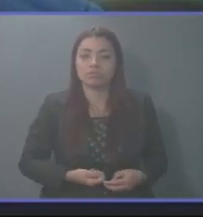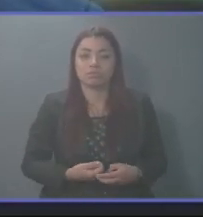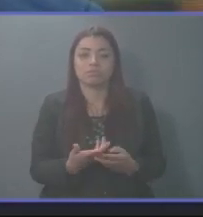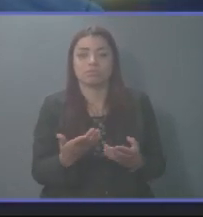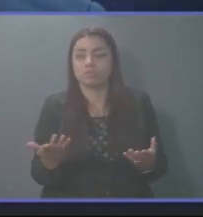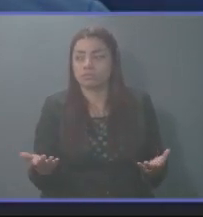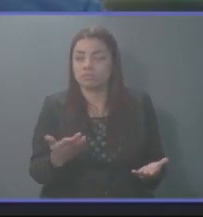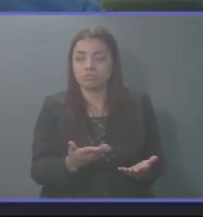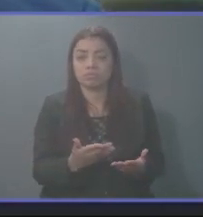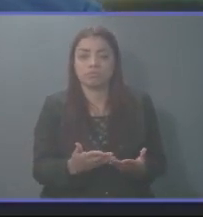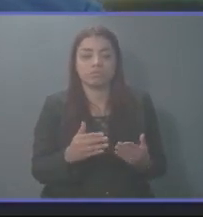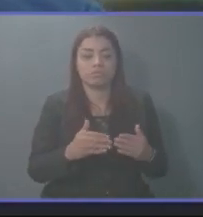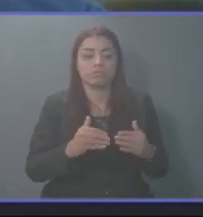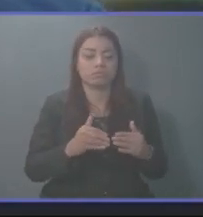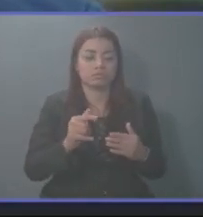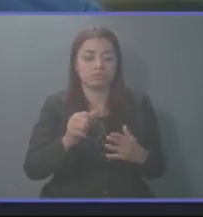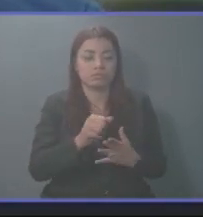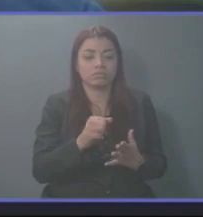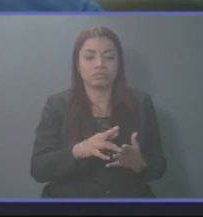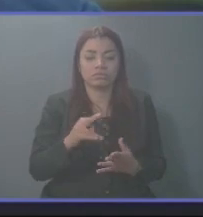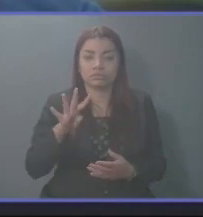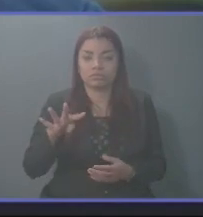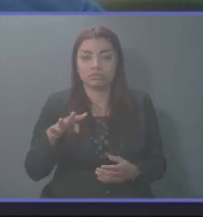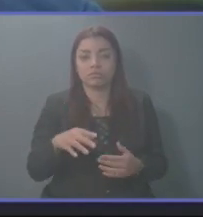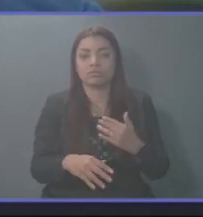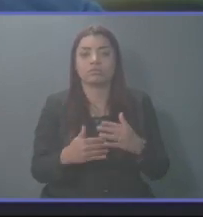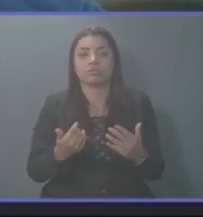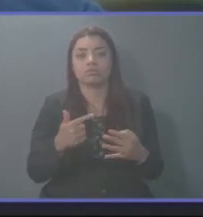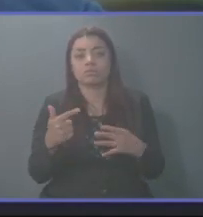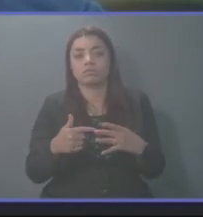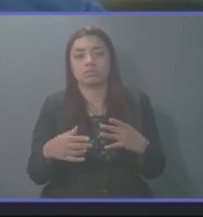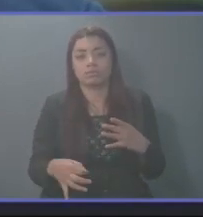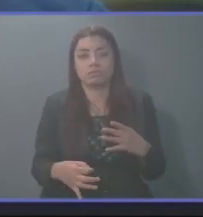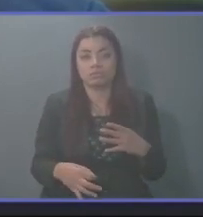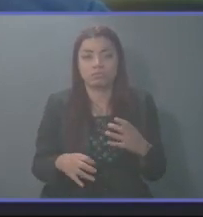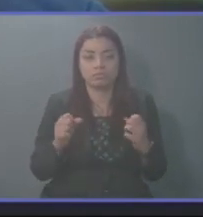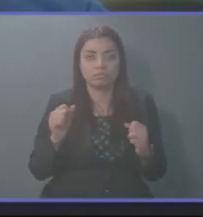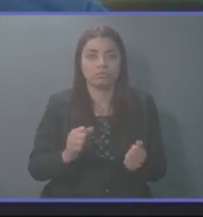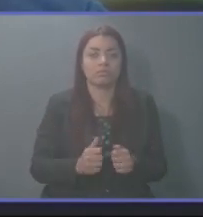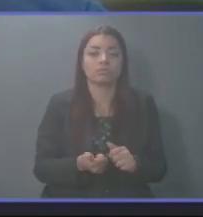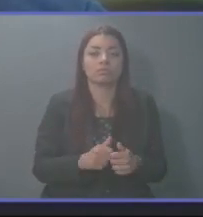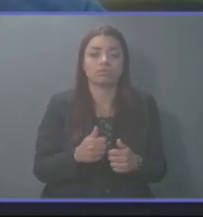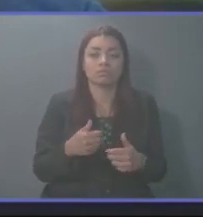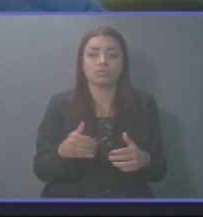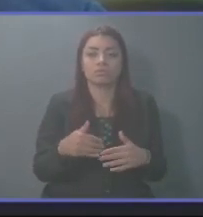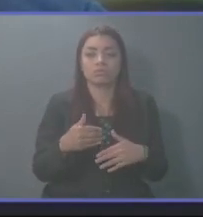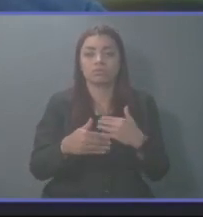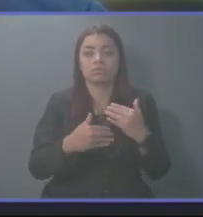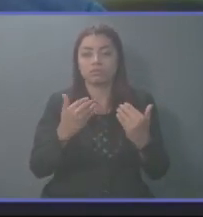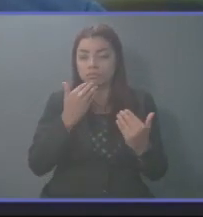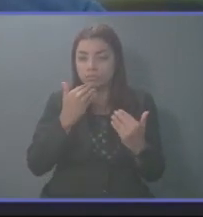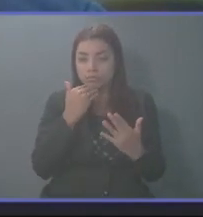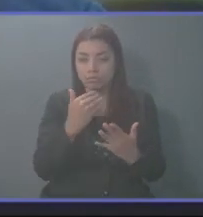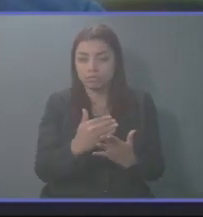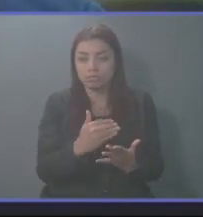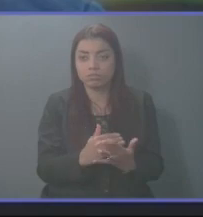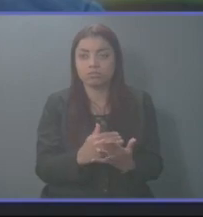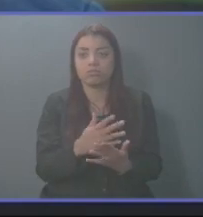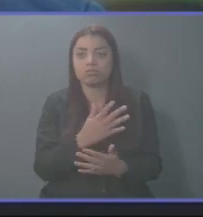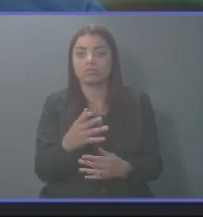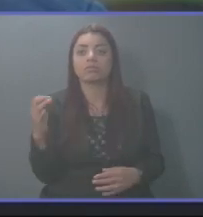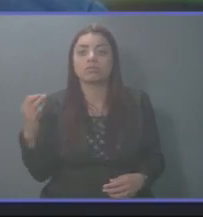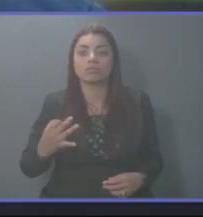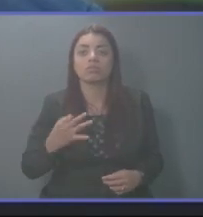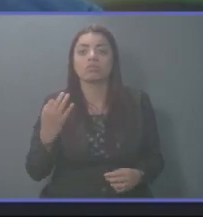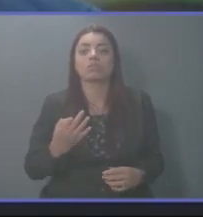siguiente. Acerca del artículo 4, en el sentido que la Ley de Deportes regula una serie de definiciones propias y